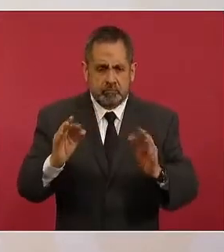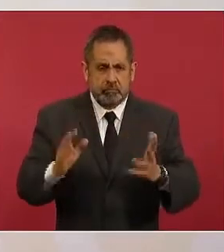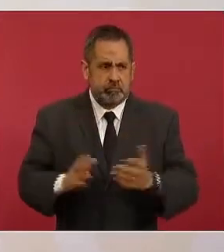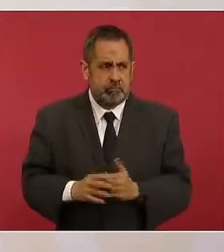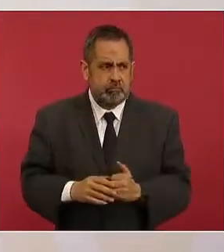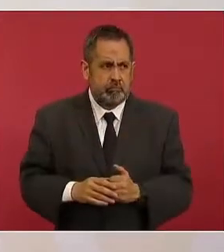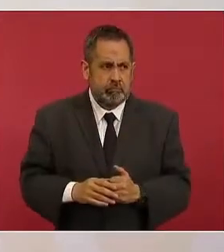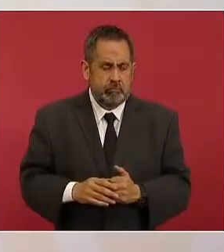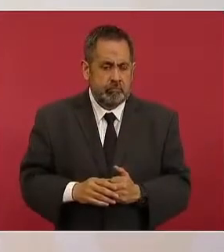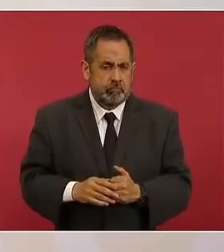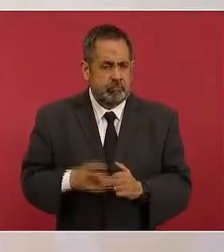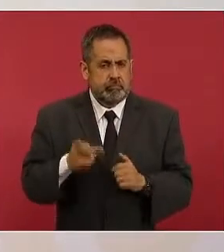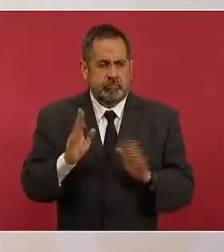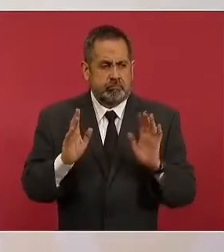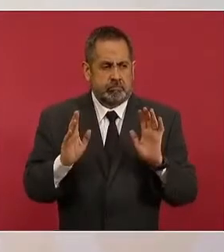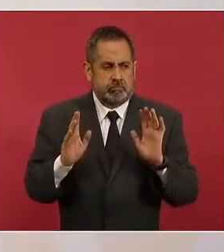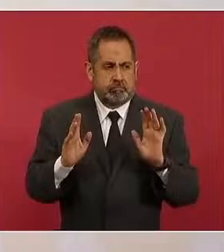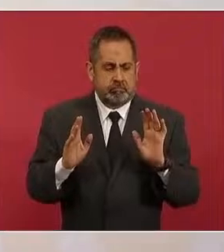pero eso no